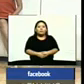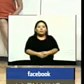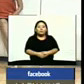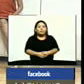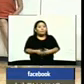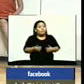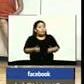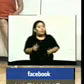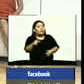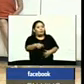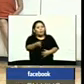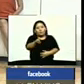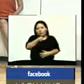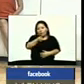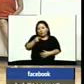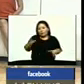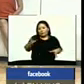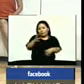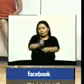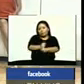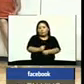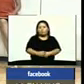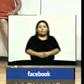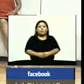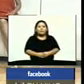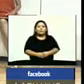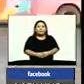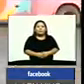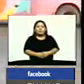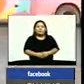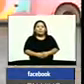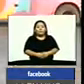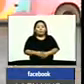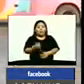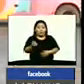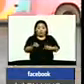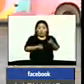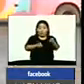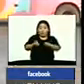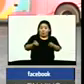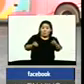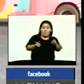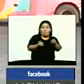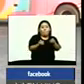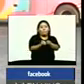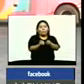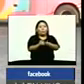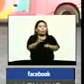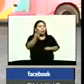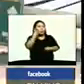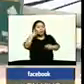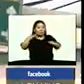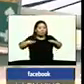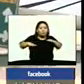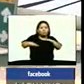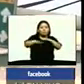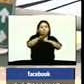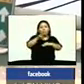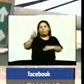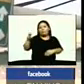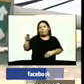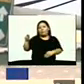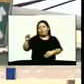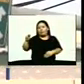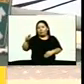Bien, tenemos más información en un resumen. Un accidente de tránsito se registró en la intersección del Boulevard Venezuela